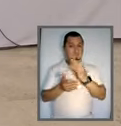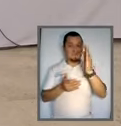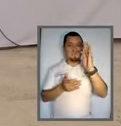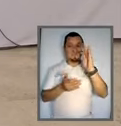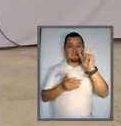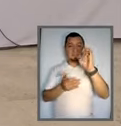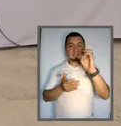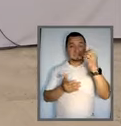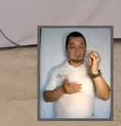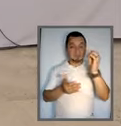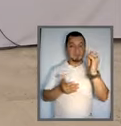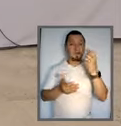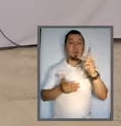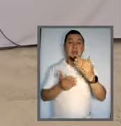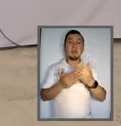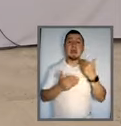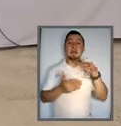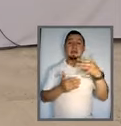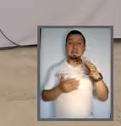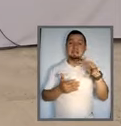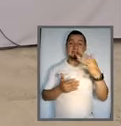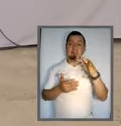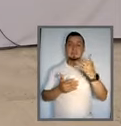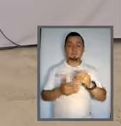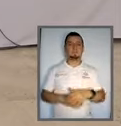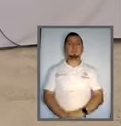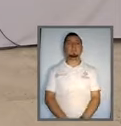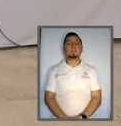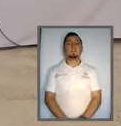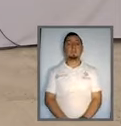que habían mencionado, o antes el 15 de mayo, como habían comentado. Gracias.